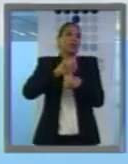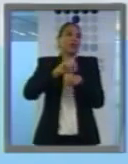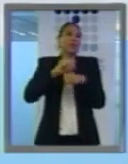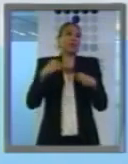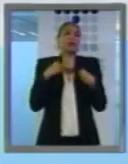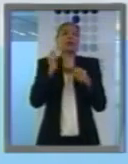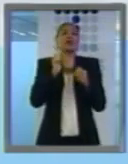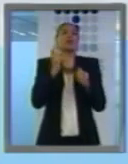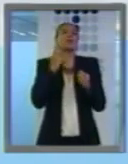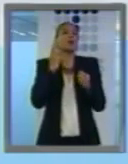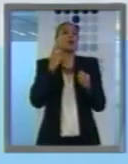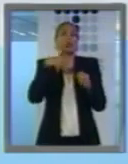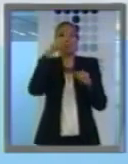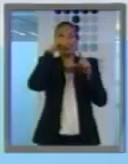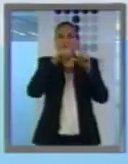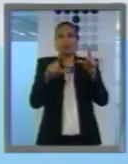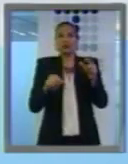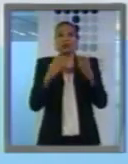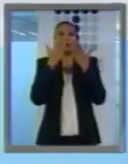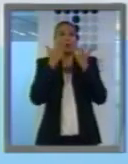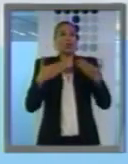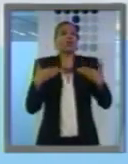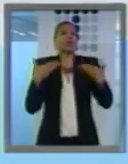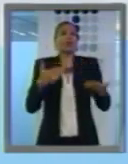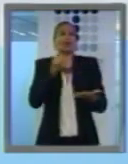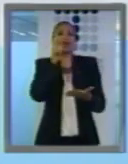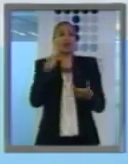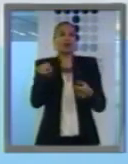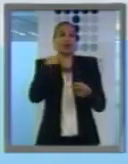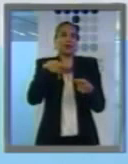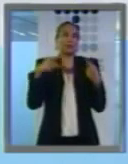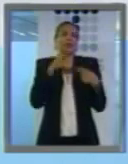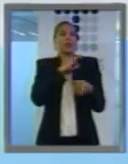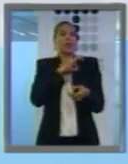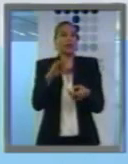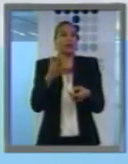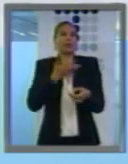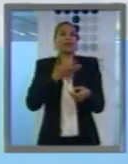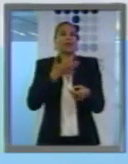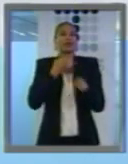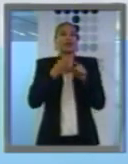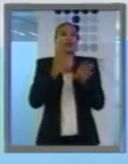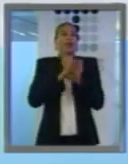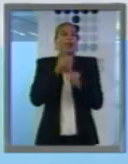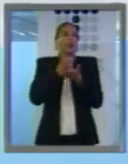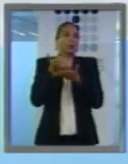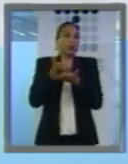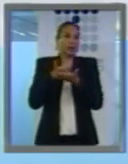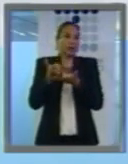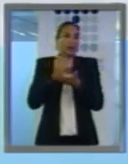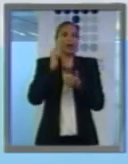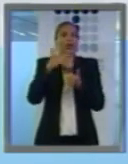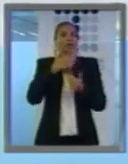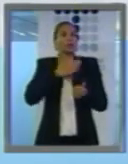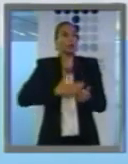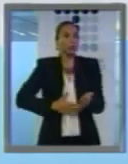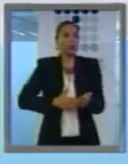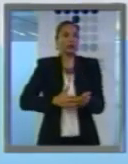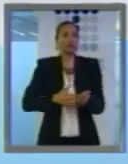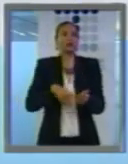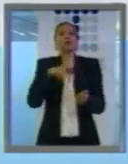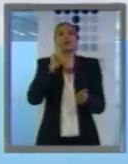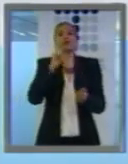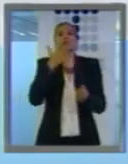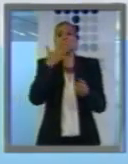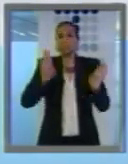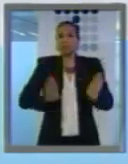y jurídica en México, de que no hay confianza en que podemos tener un salario, por ejemplo, justo y